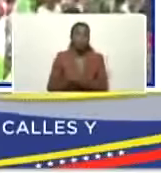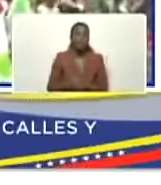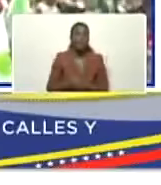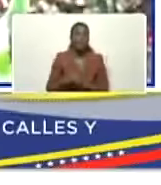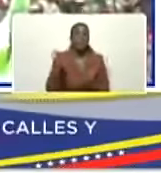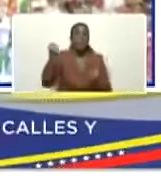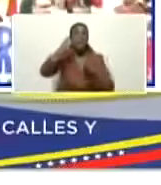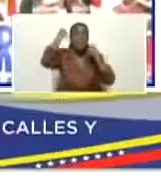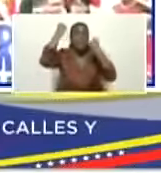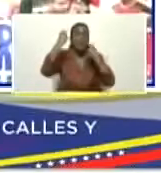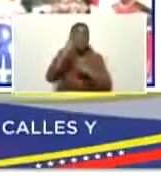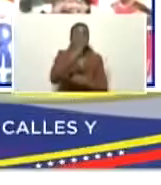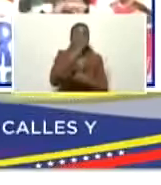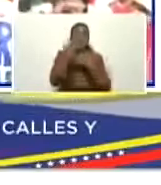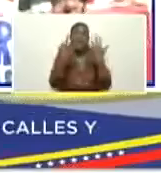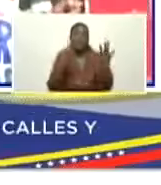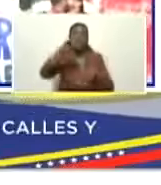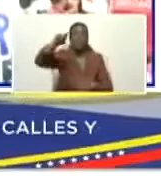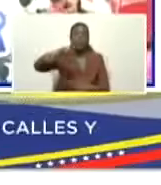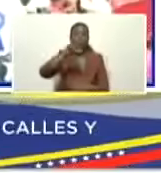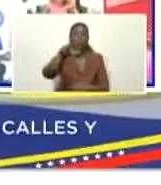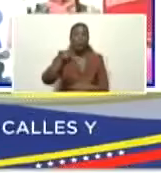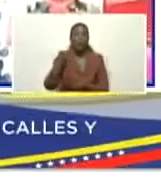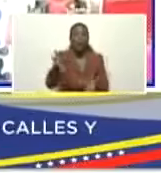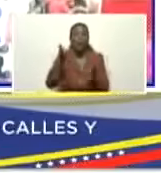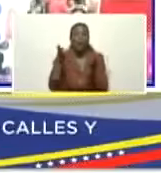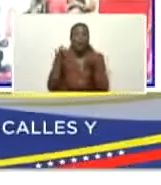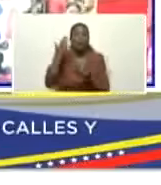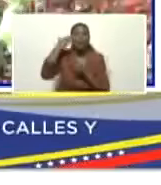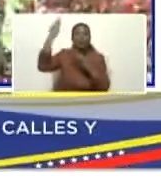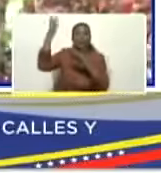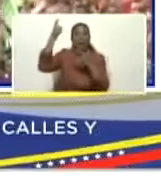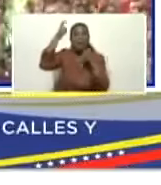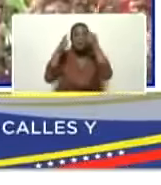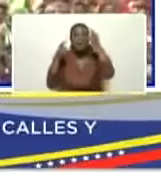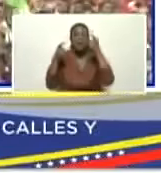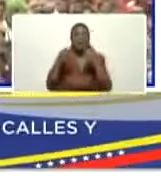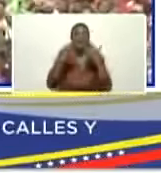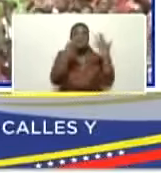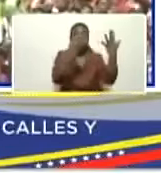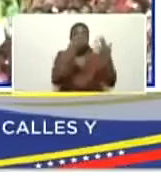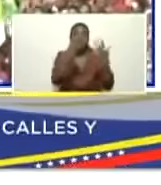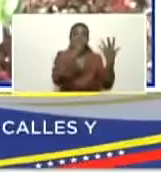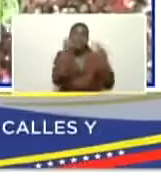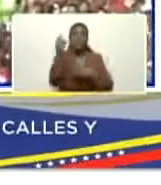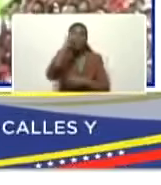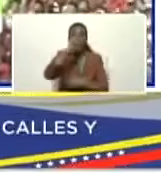gran victoria del 28 de julio como regalo a nuestro comandante Chávez en sus 70 años.